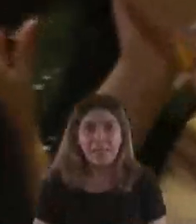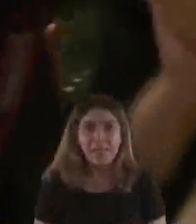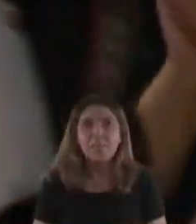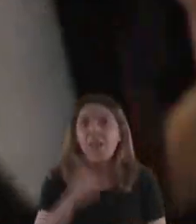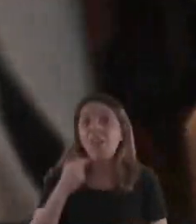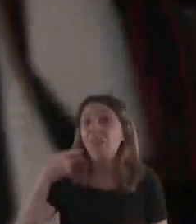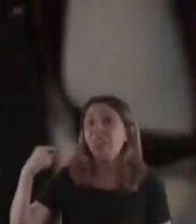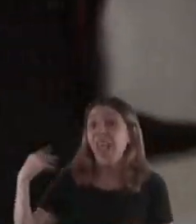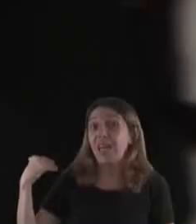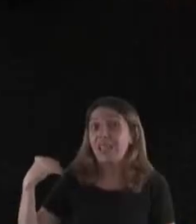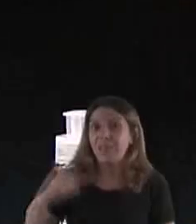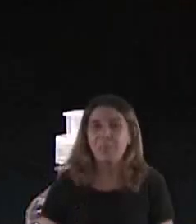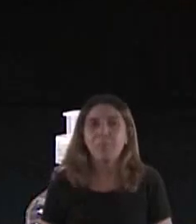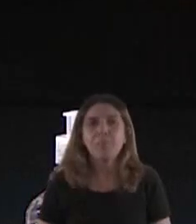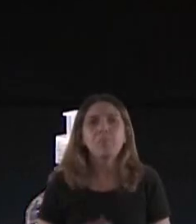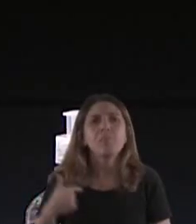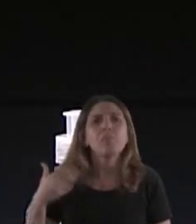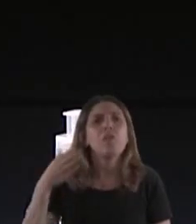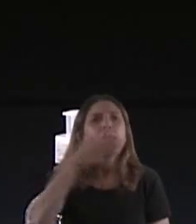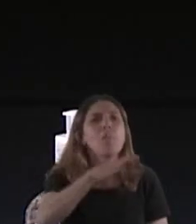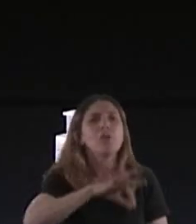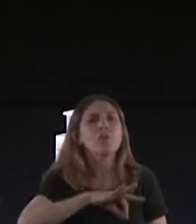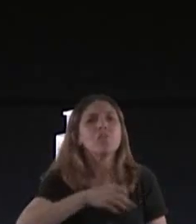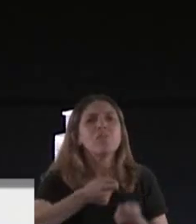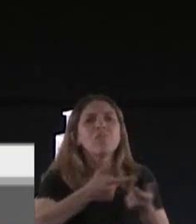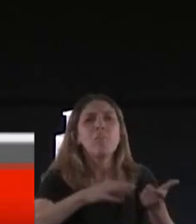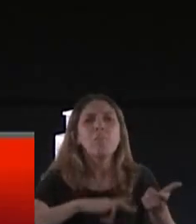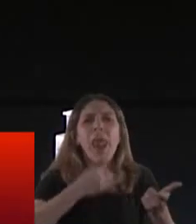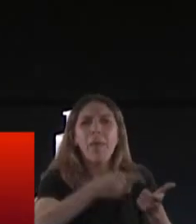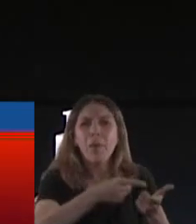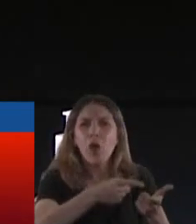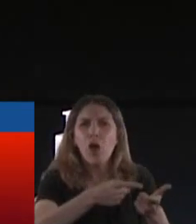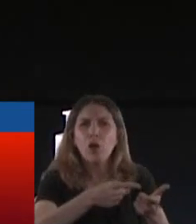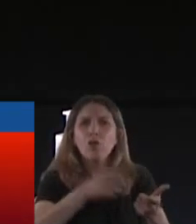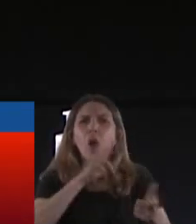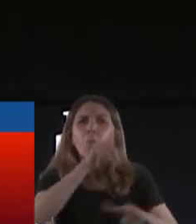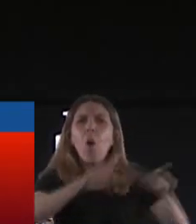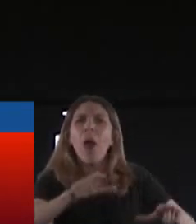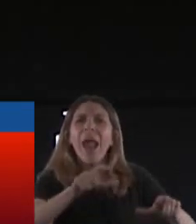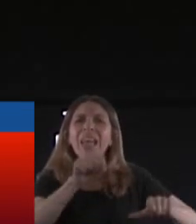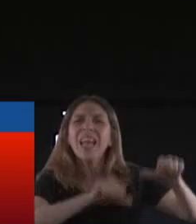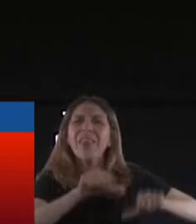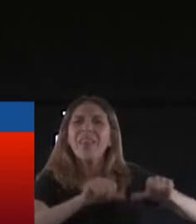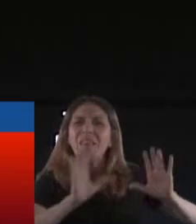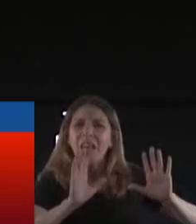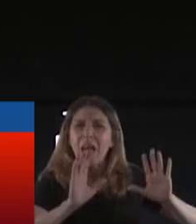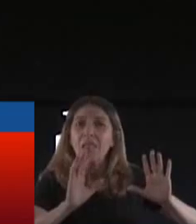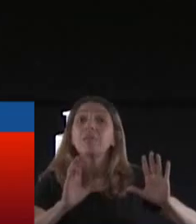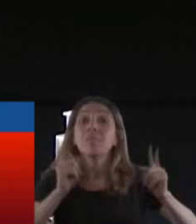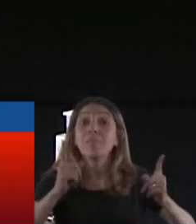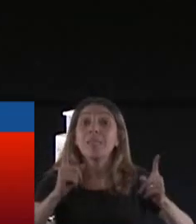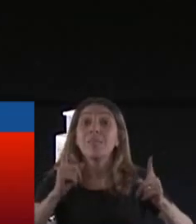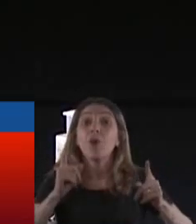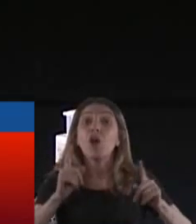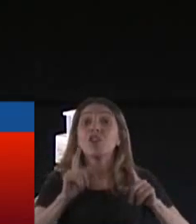Días atrás fuimos a premiar a mujeres científicas. ¿Sí? Convertimos el Salón de